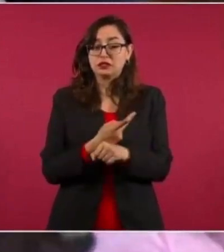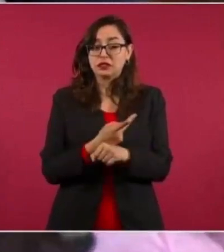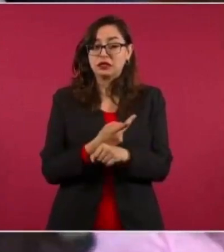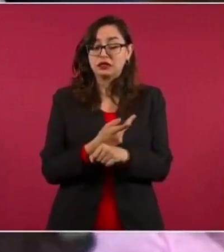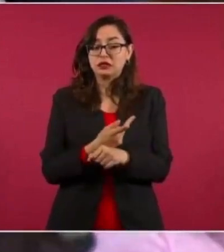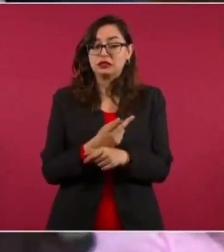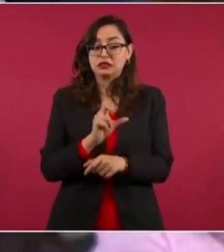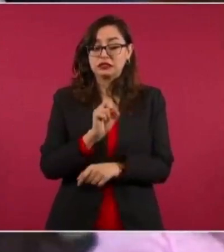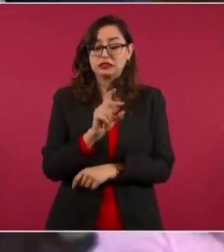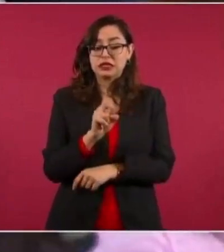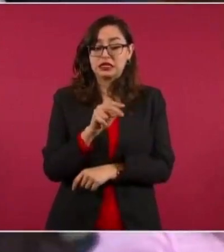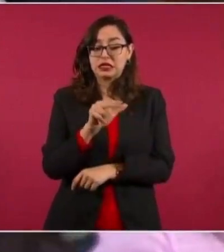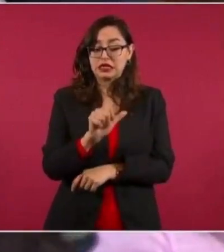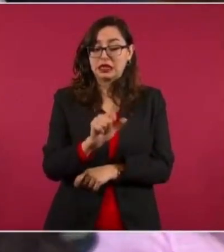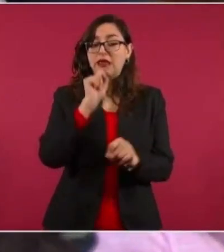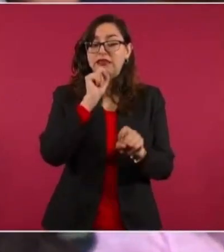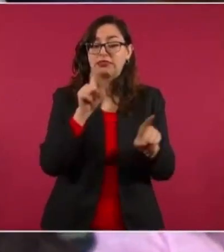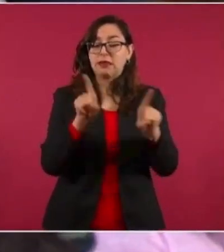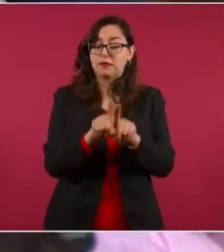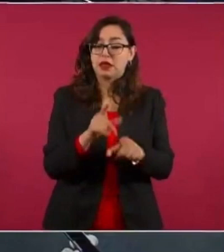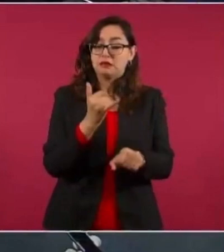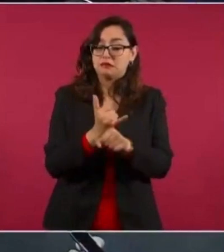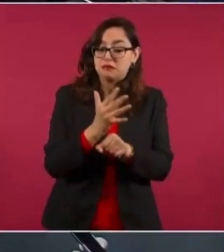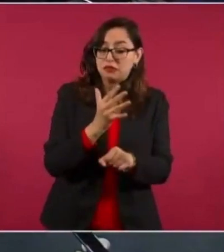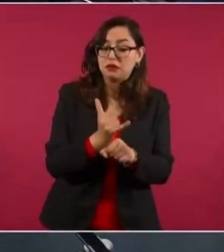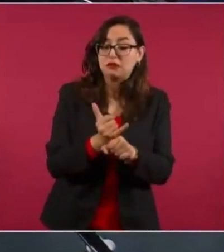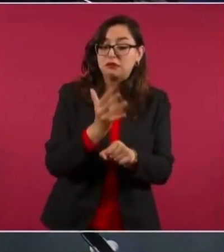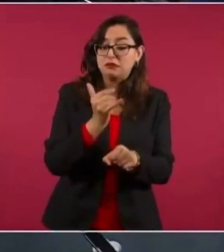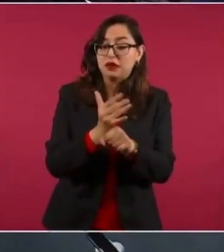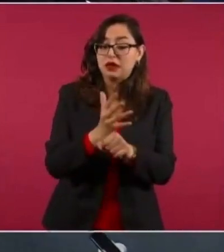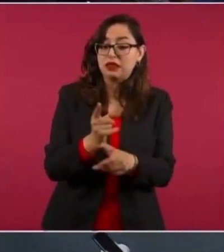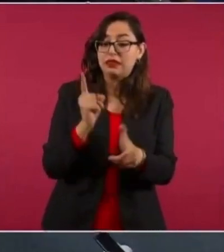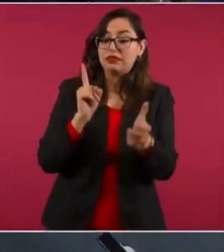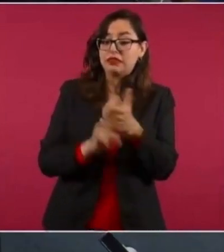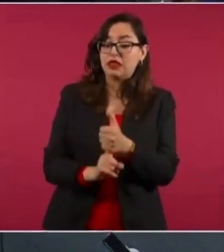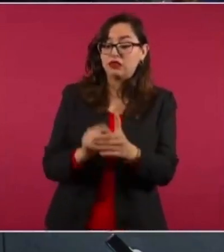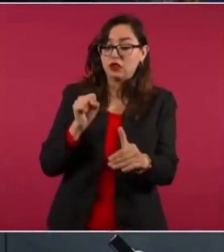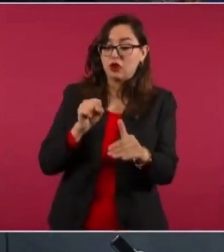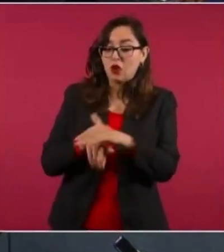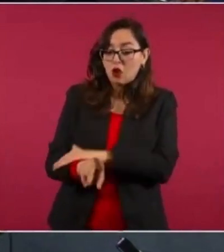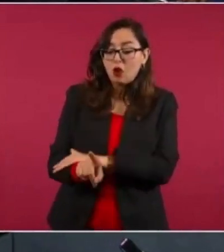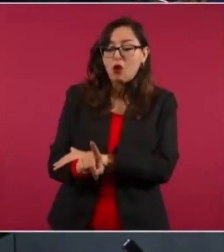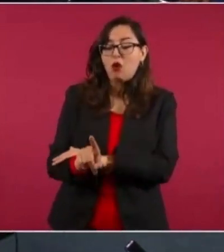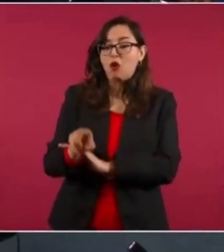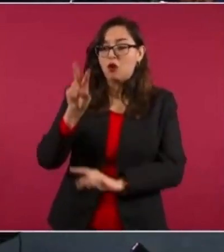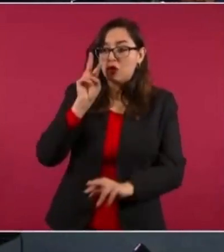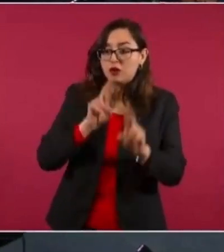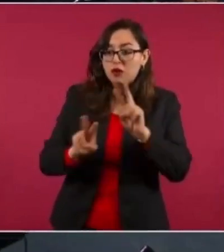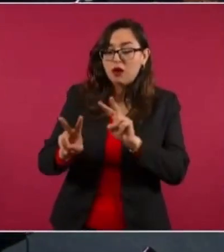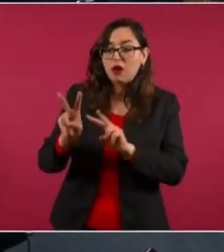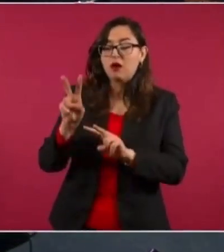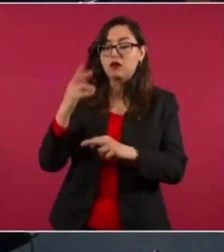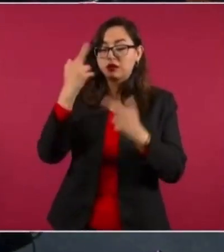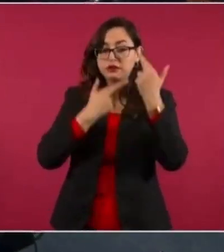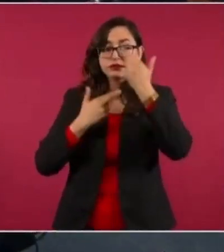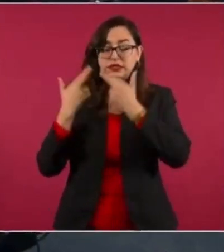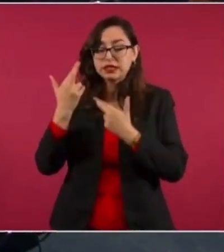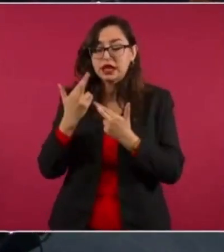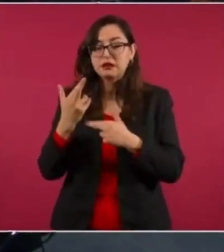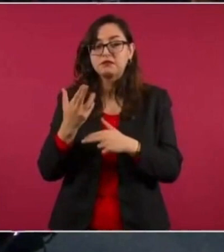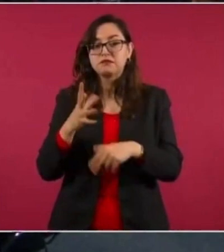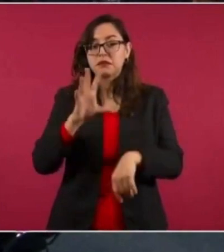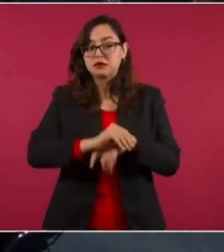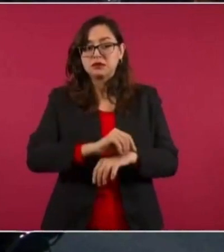general Cienfuegos de que accedieran al cuartel general del 27º Batallón de Infantería